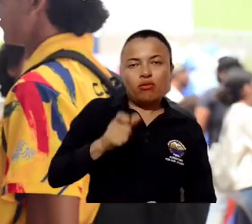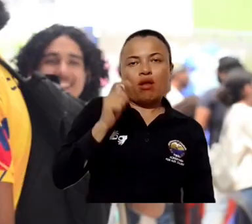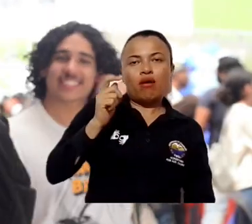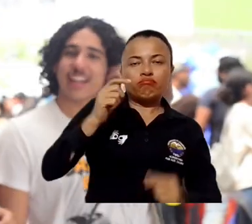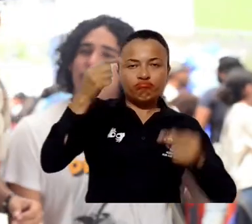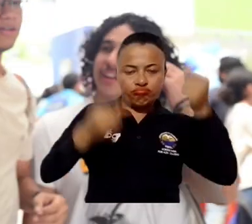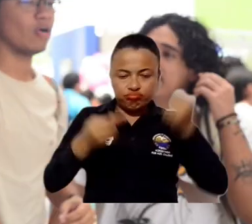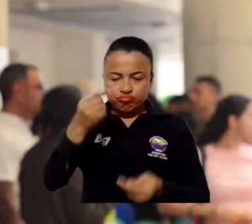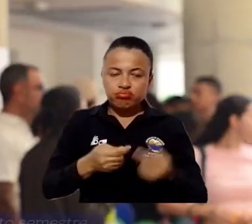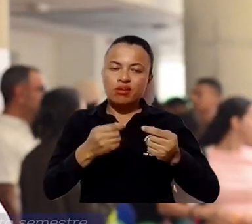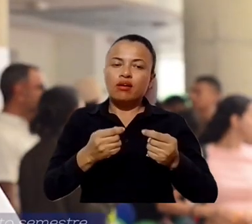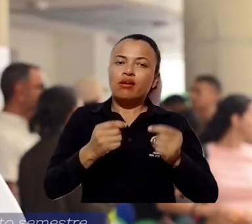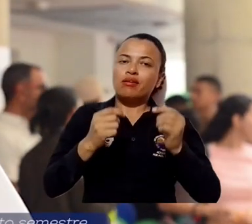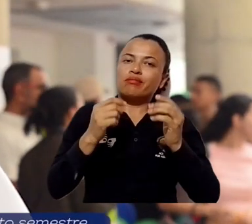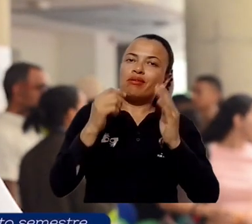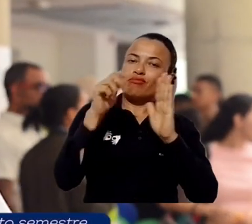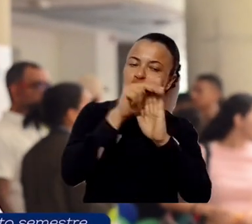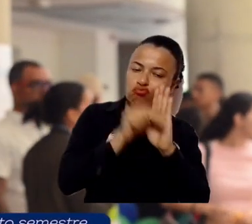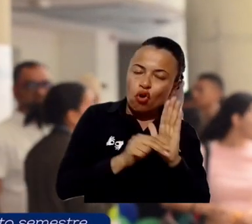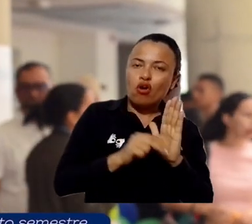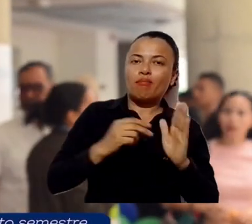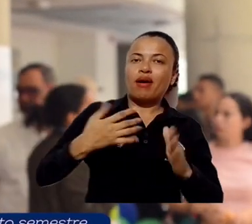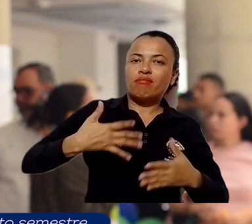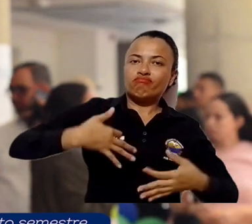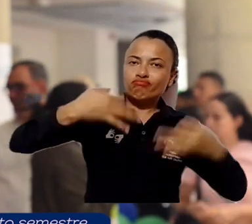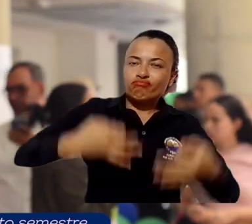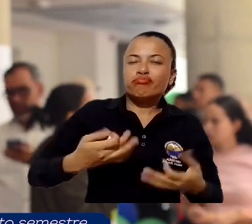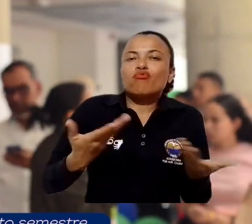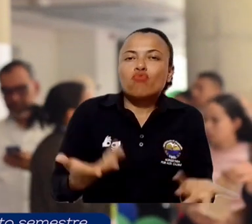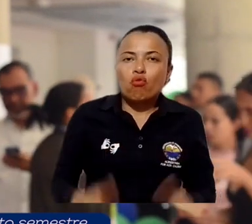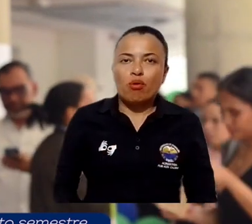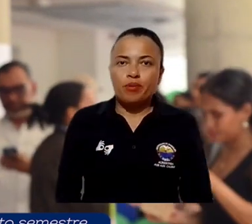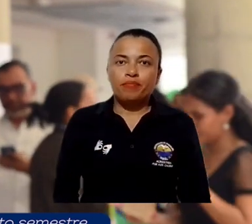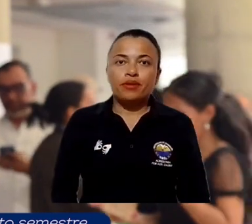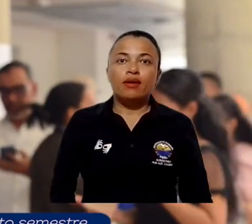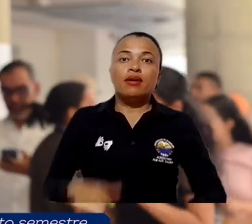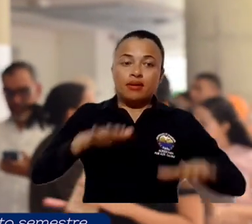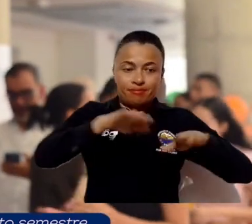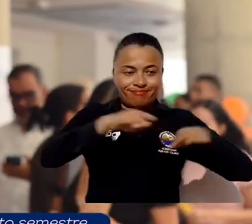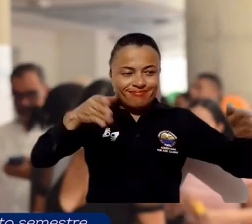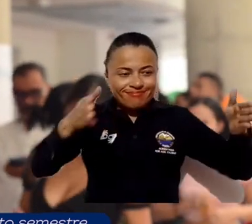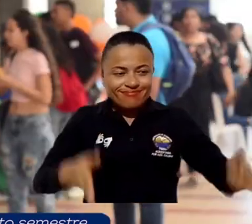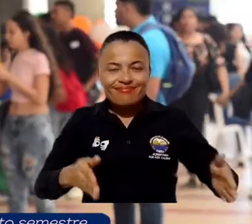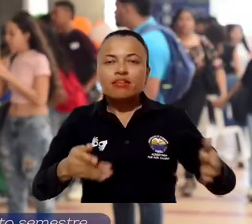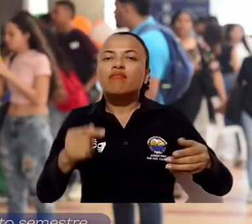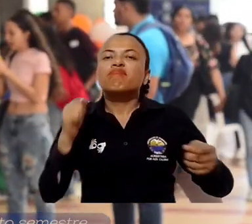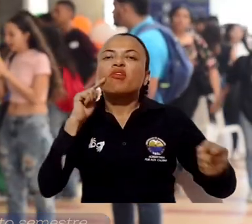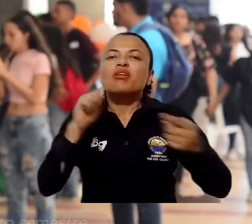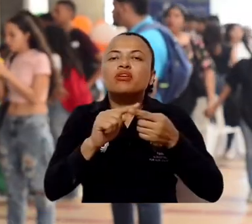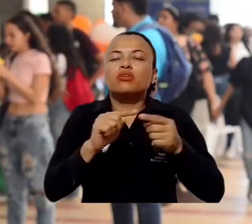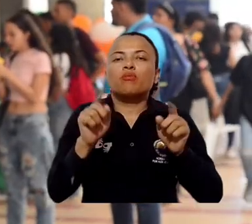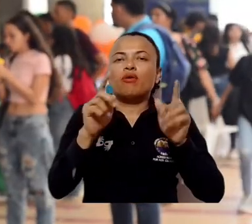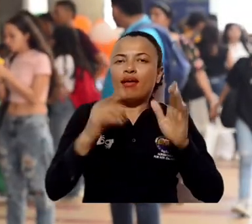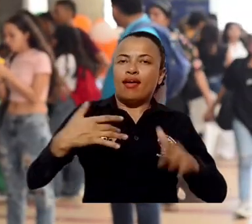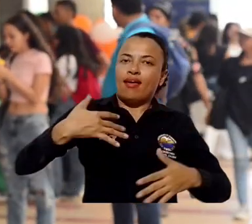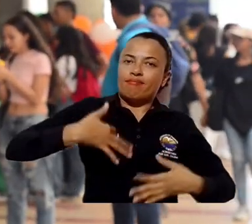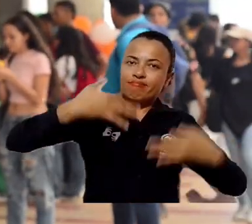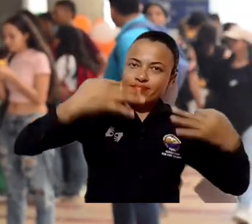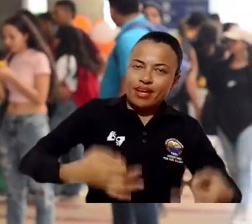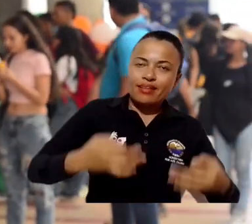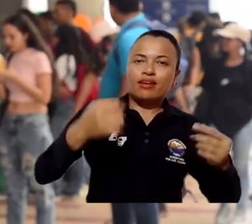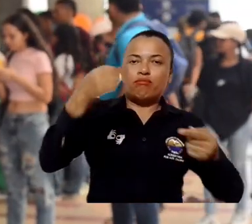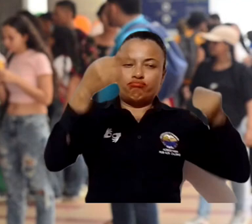nuestra ética y todo eso. Mi stand se llama Las características cualitativas de los estados financieros. Estamos hablando un poco